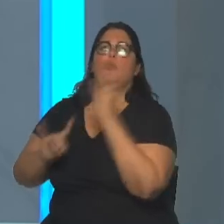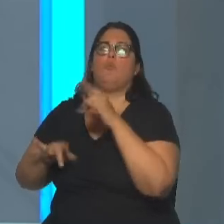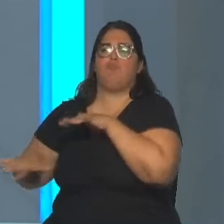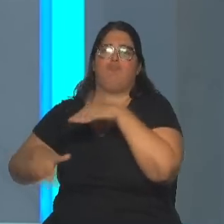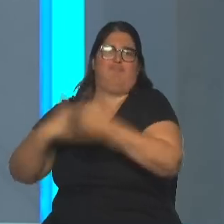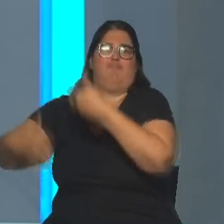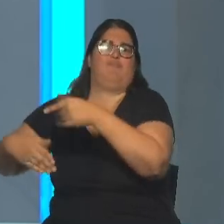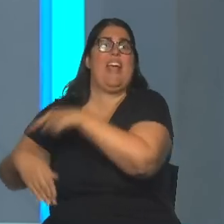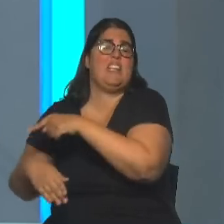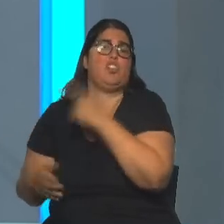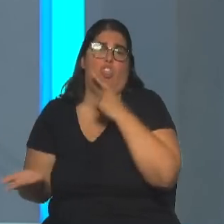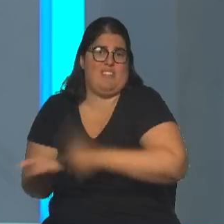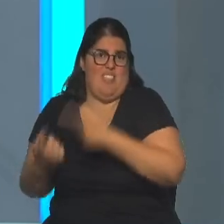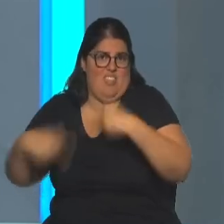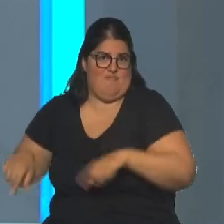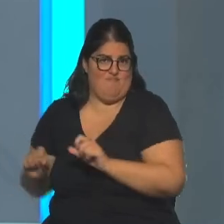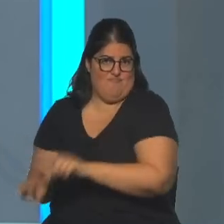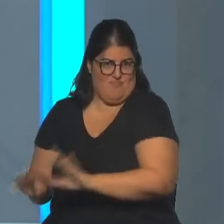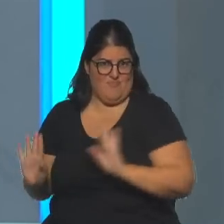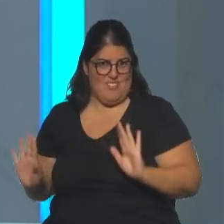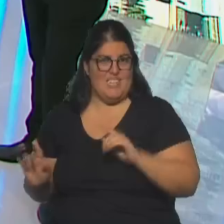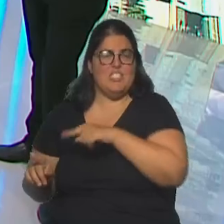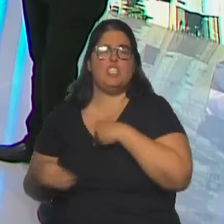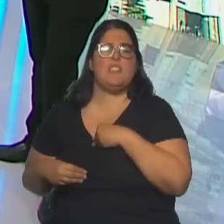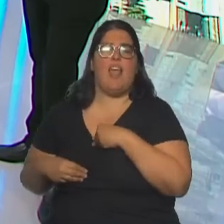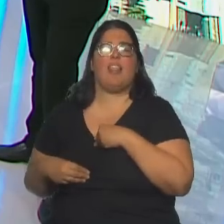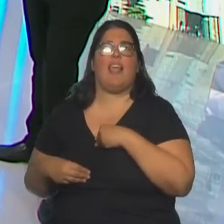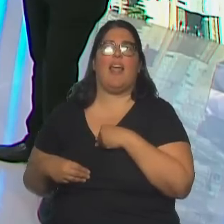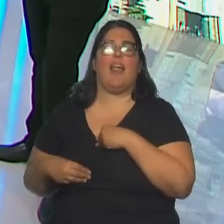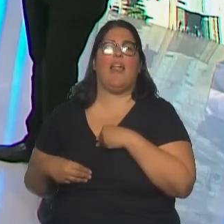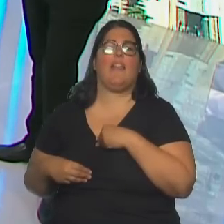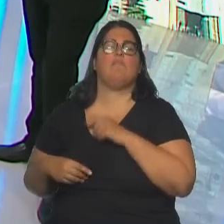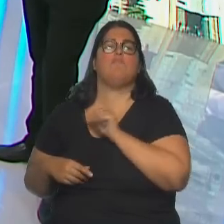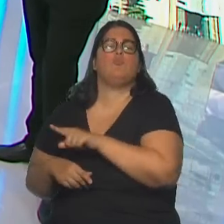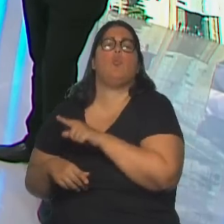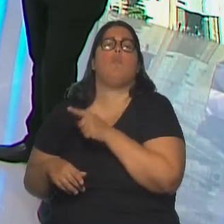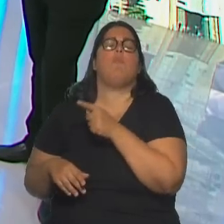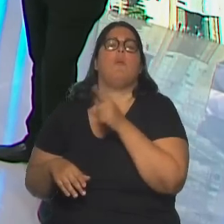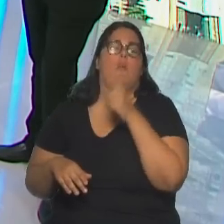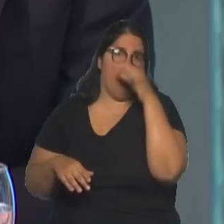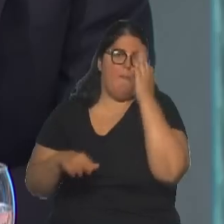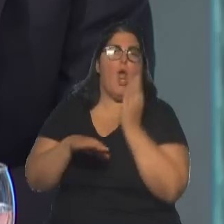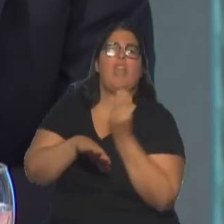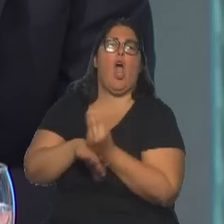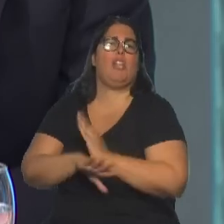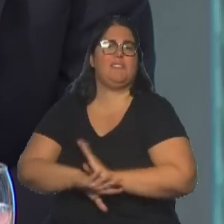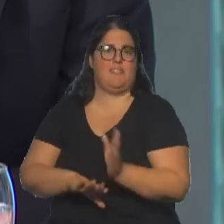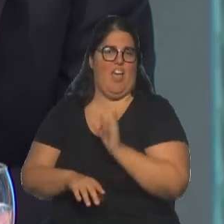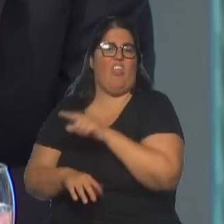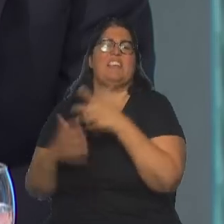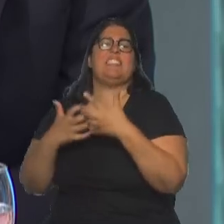están tomando decisiones, ellos se sienten que son actores protagónicos del